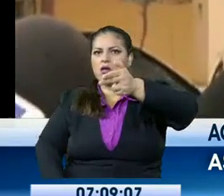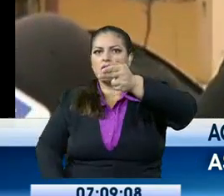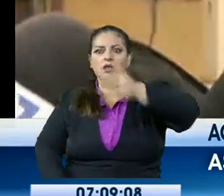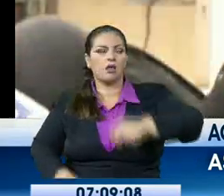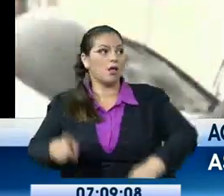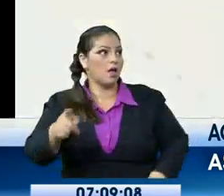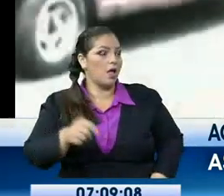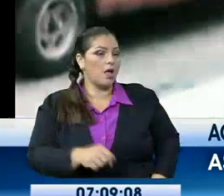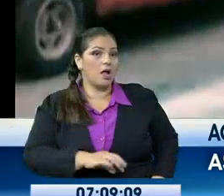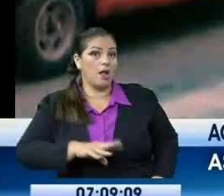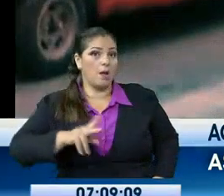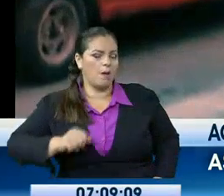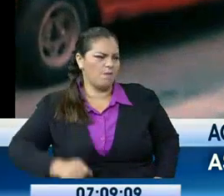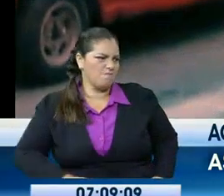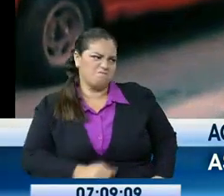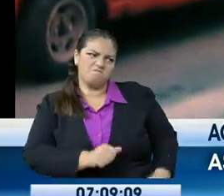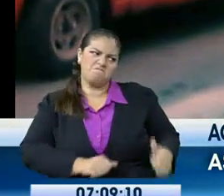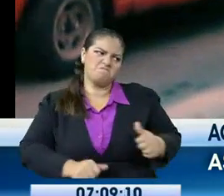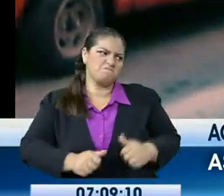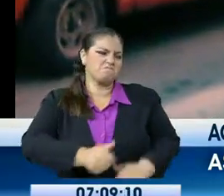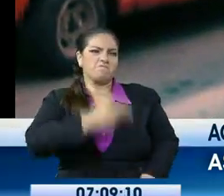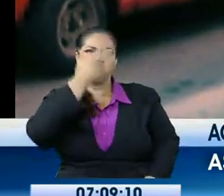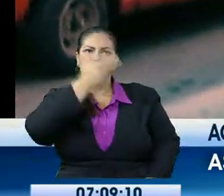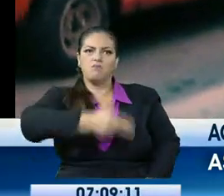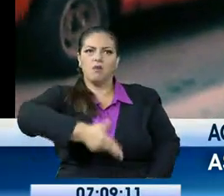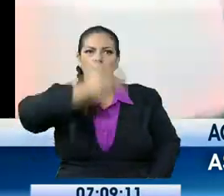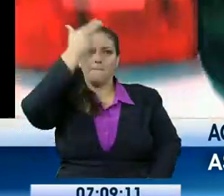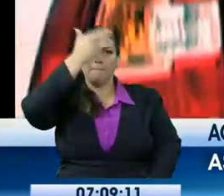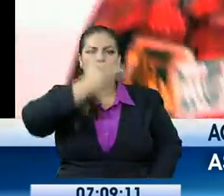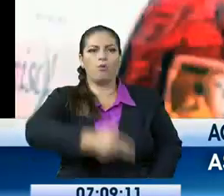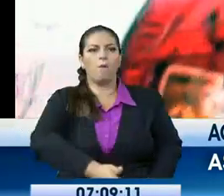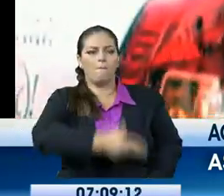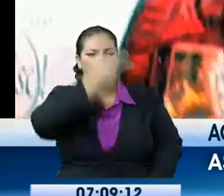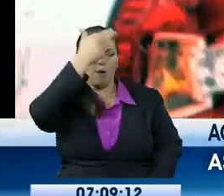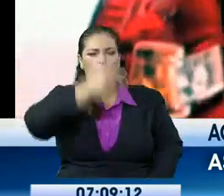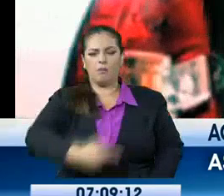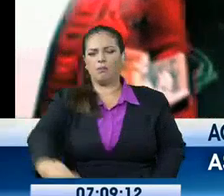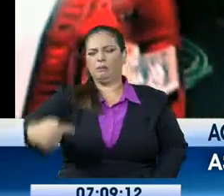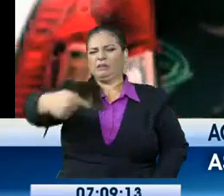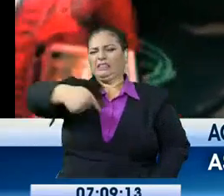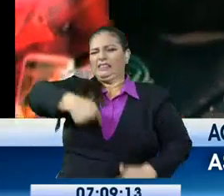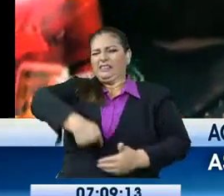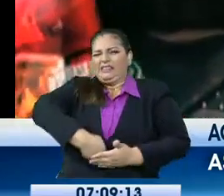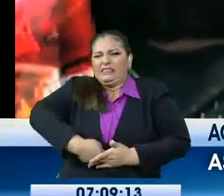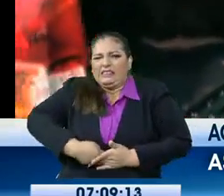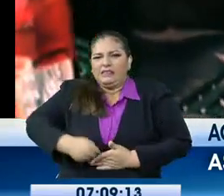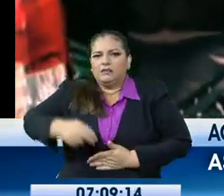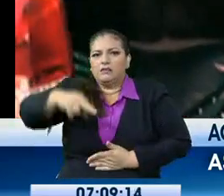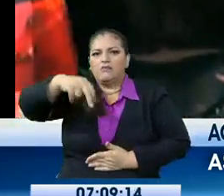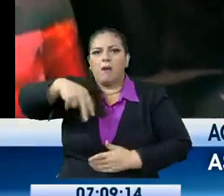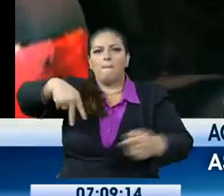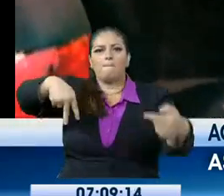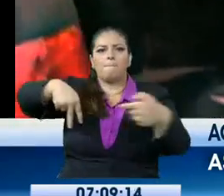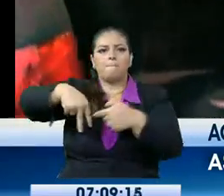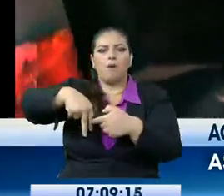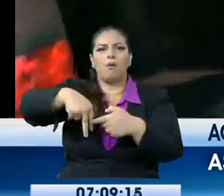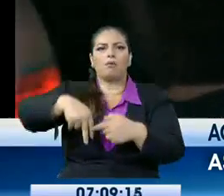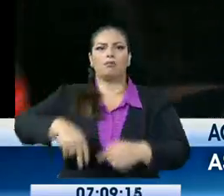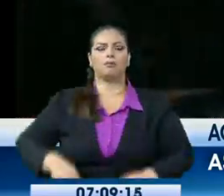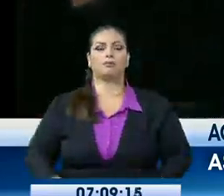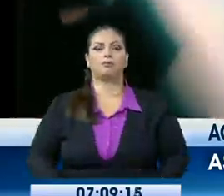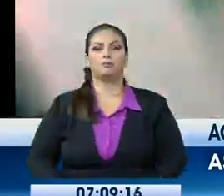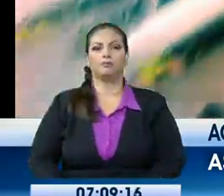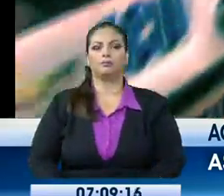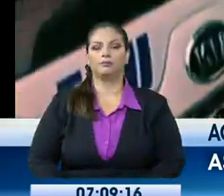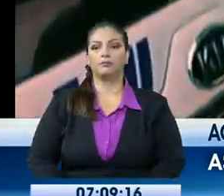en la pierna. Y que seguirán dando y profundizando investigaciones para determinar si los sospechosos son integrantes de alguna organización delictiva.